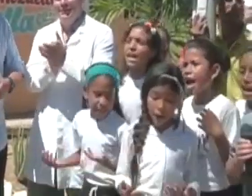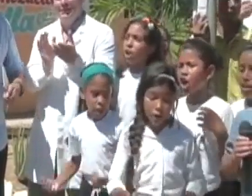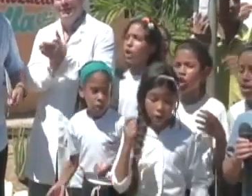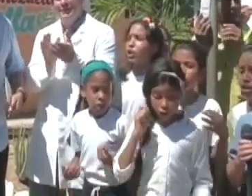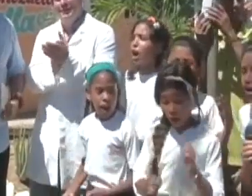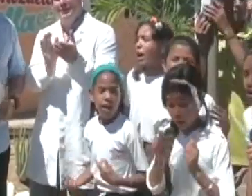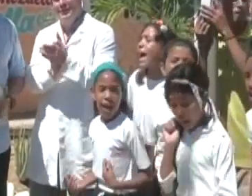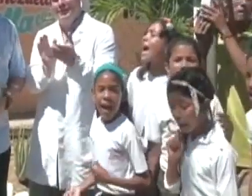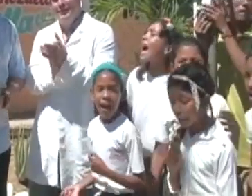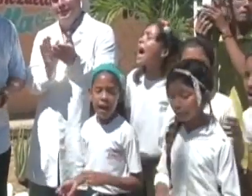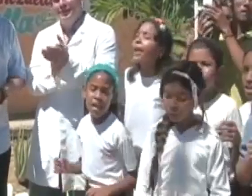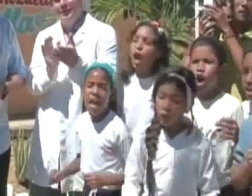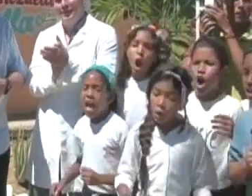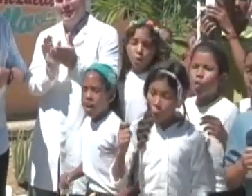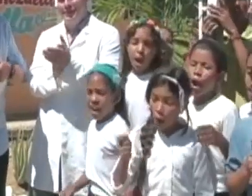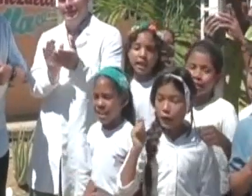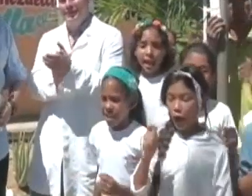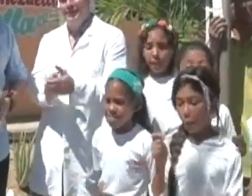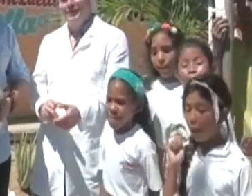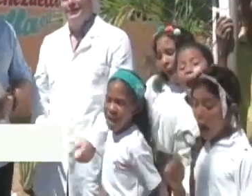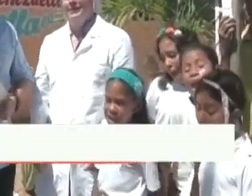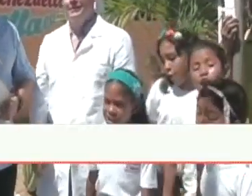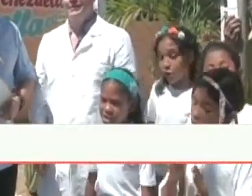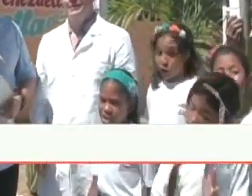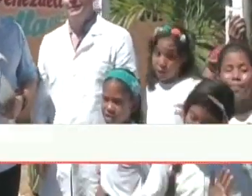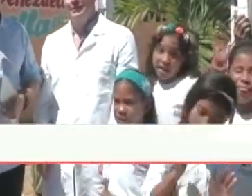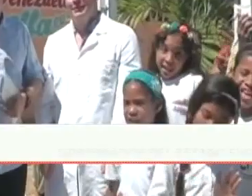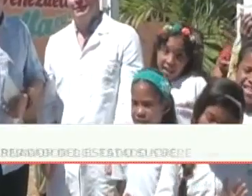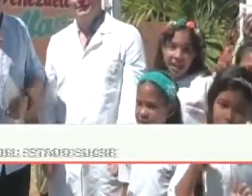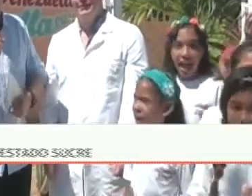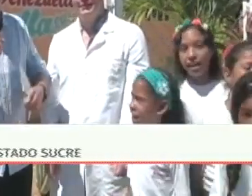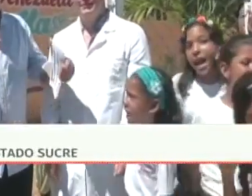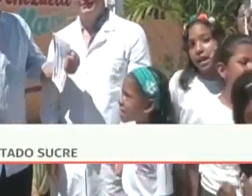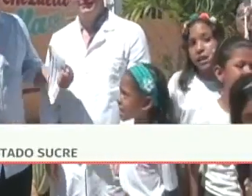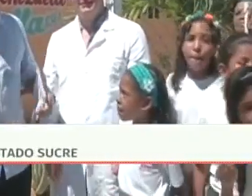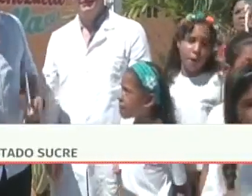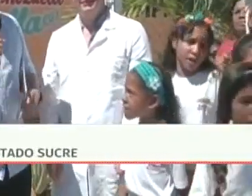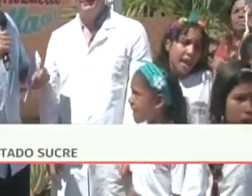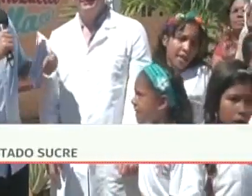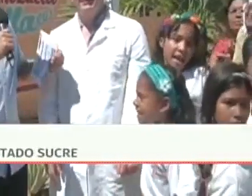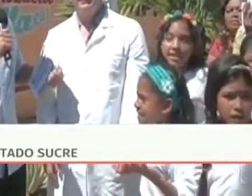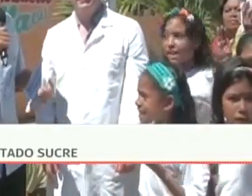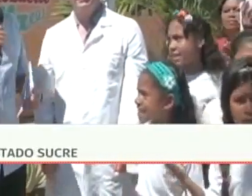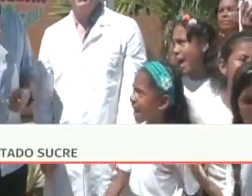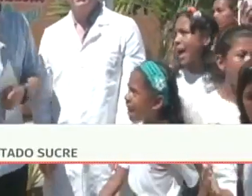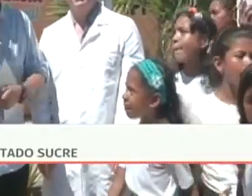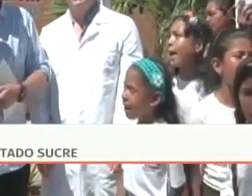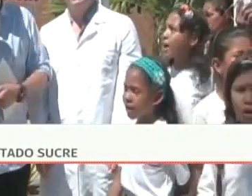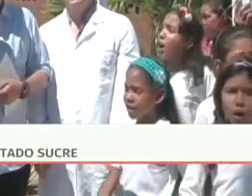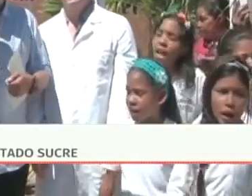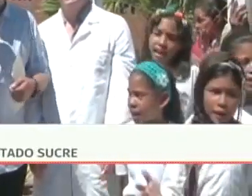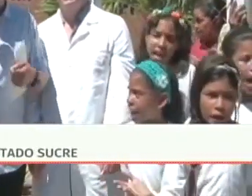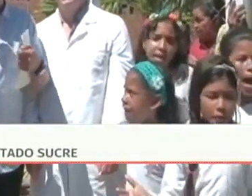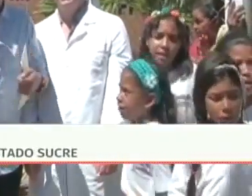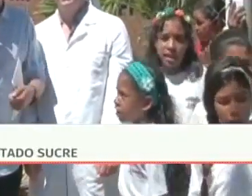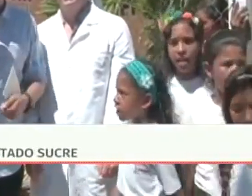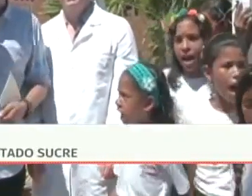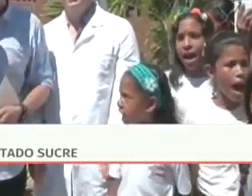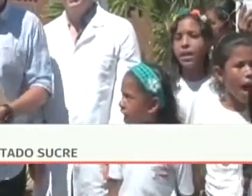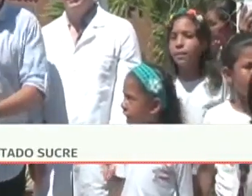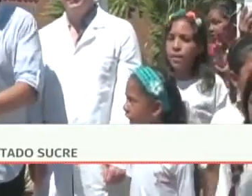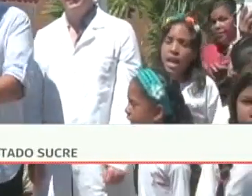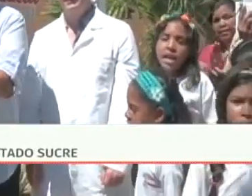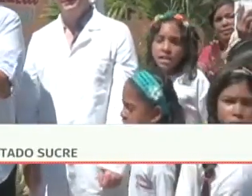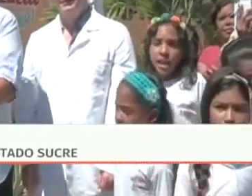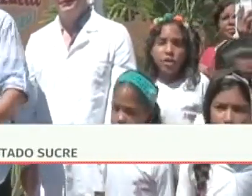la comunidad de Virgen del Valle, parroquia Santa Inés de la ciudad de Cumaná. Con estos niños, con el director de salud del estado, doctor